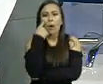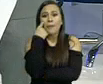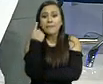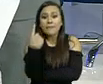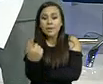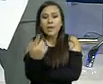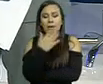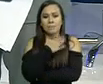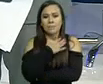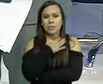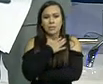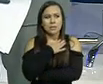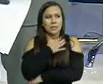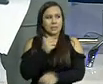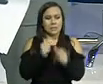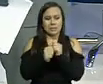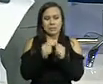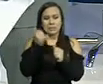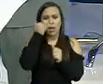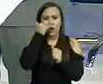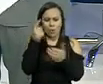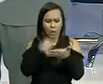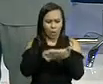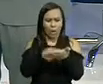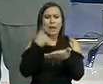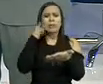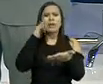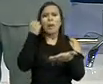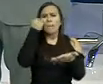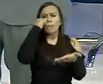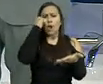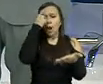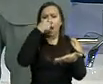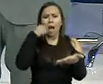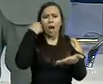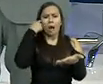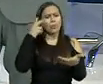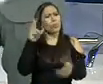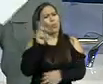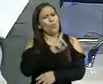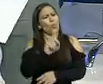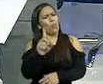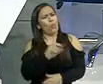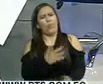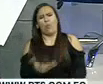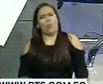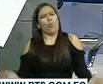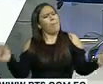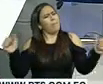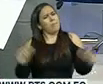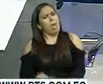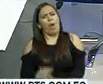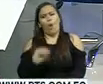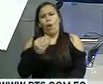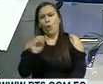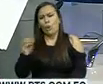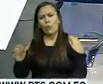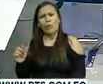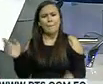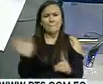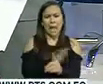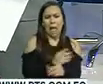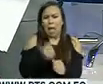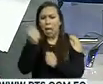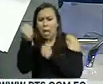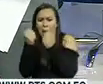llegaron a mí a mi dispositivo celular la niña estaba toda golpeada de verdad no hay de hable por favor chicos chicas la violencia